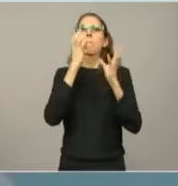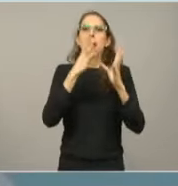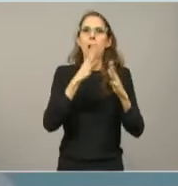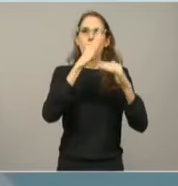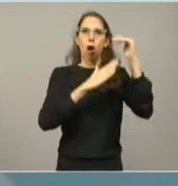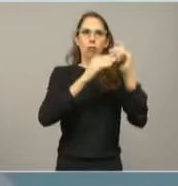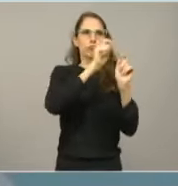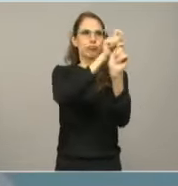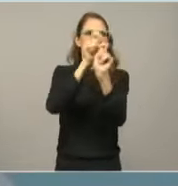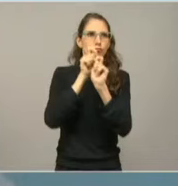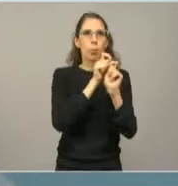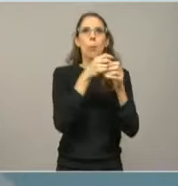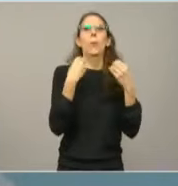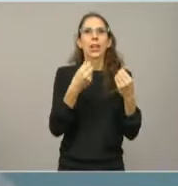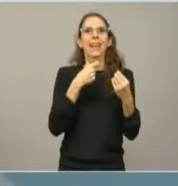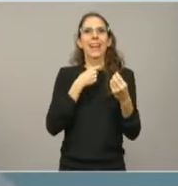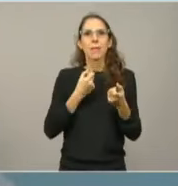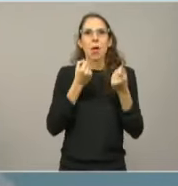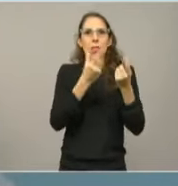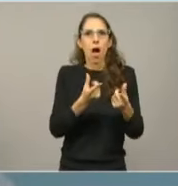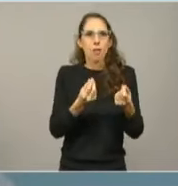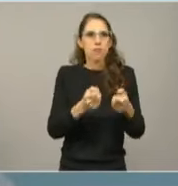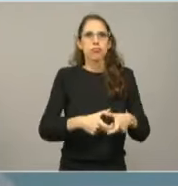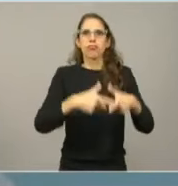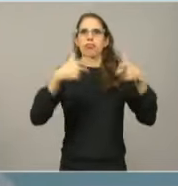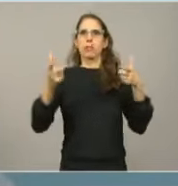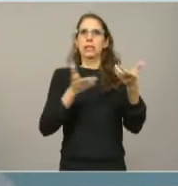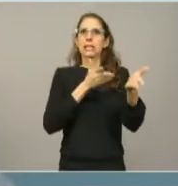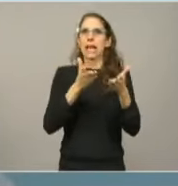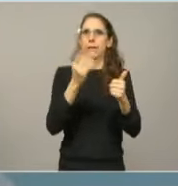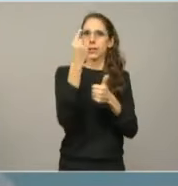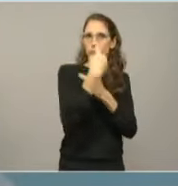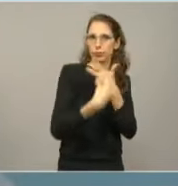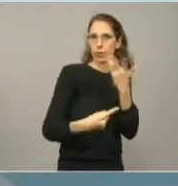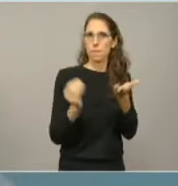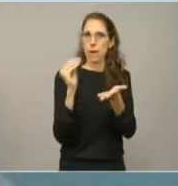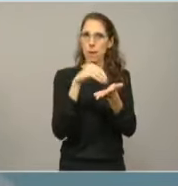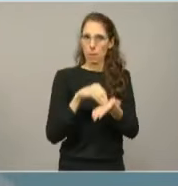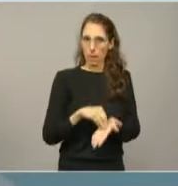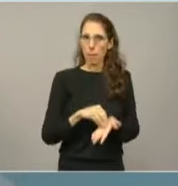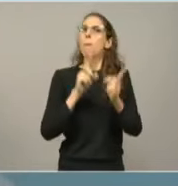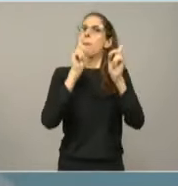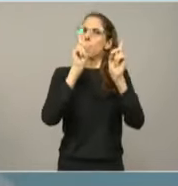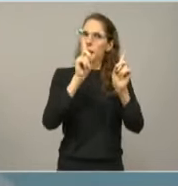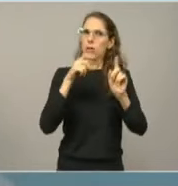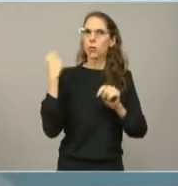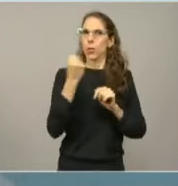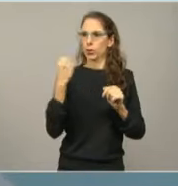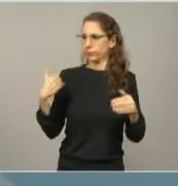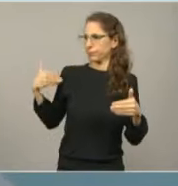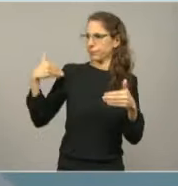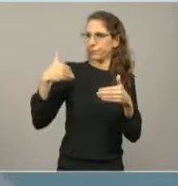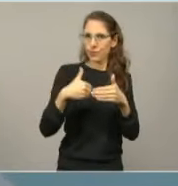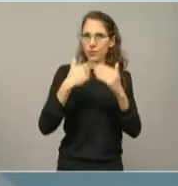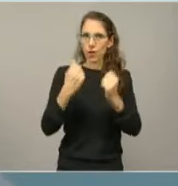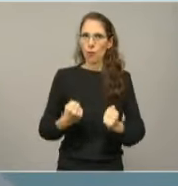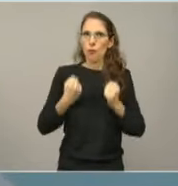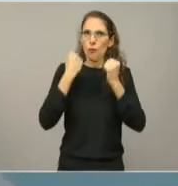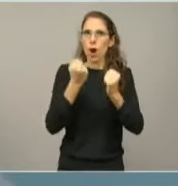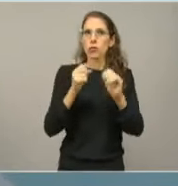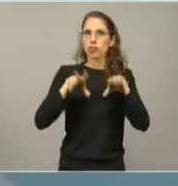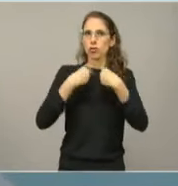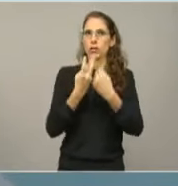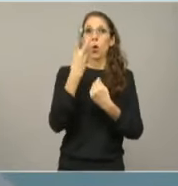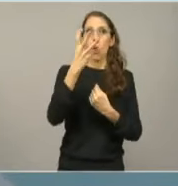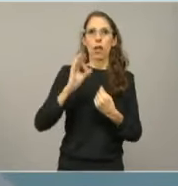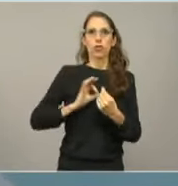para dar mejor servicio y más servicios e Pero también es bueno poner en valor el esfuerzo que se ha hecho hasta acá en en 4 años